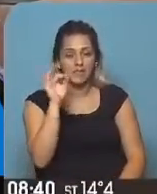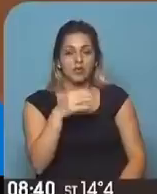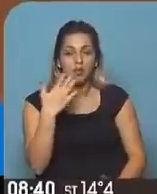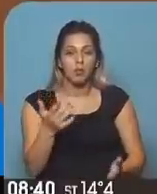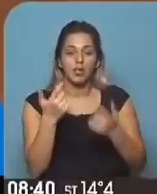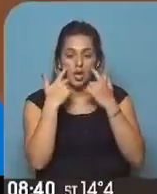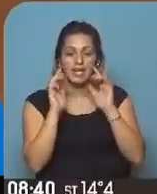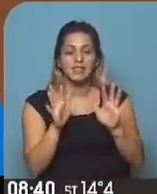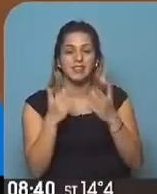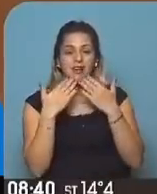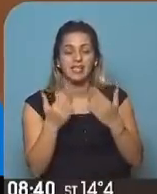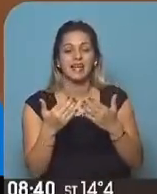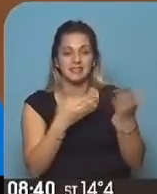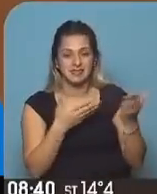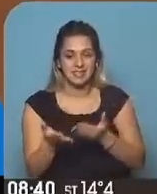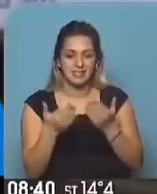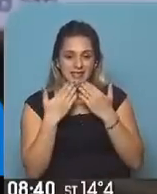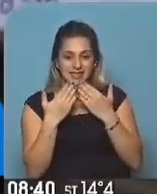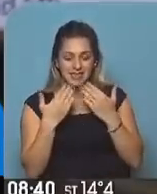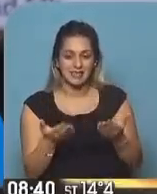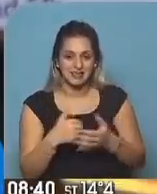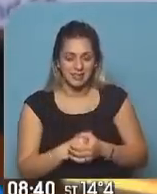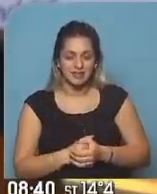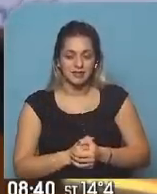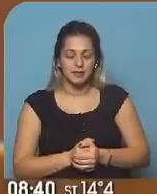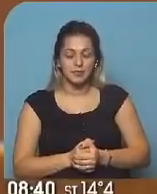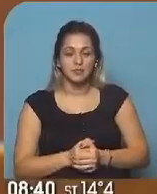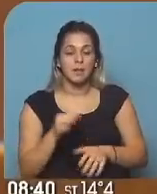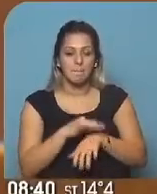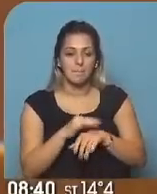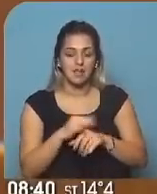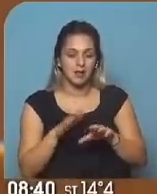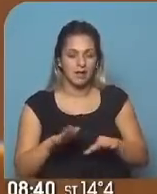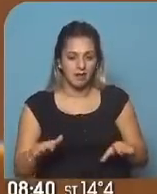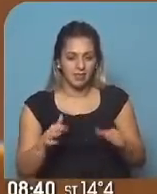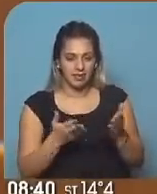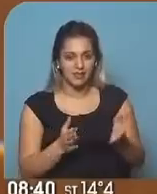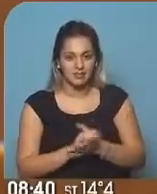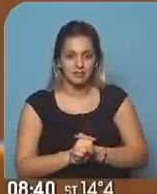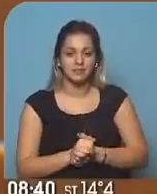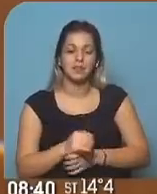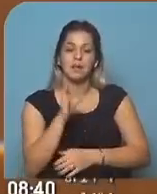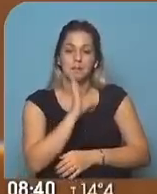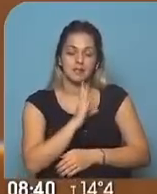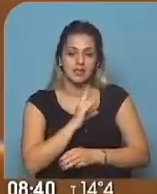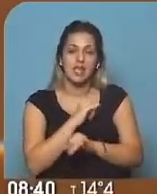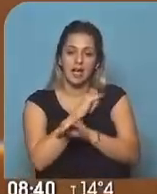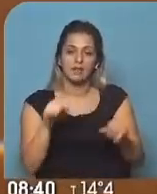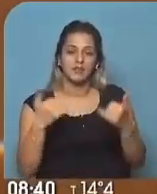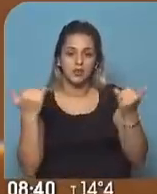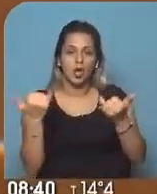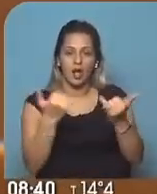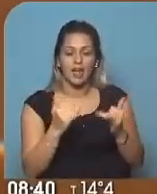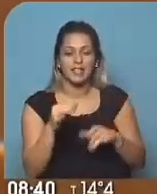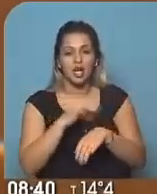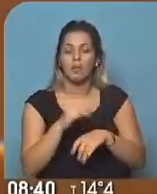puntos. Gracias, doctor Casanueva, jefe de infectología infantil del Hospital Austral. Paciencia, la alerta está en los